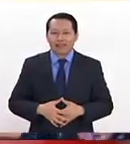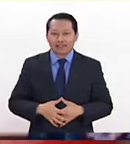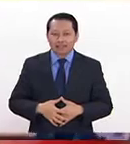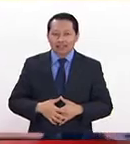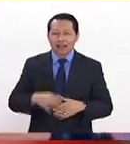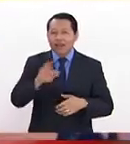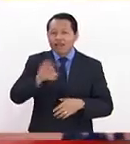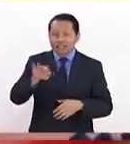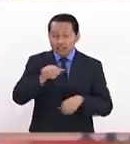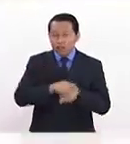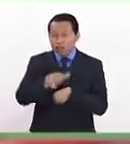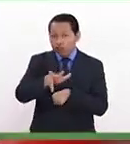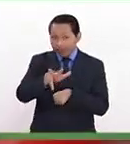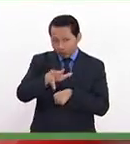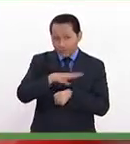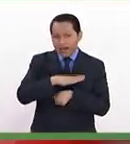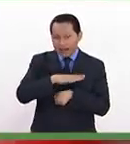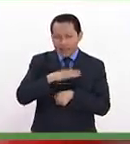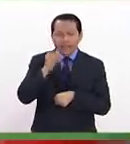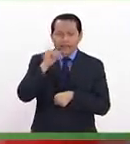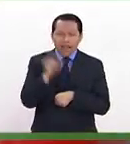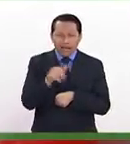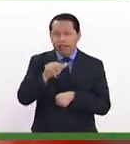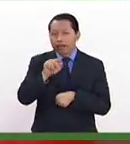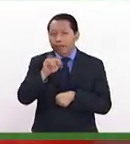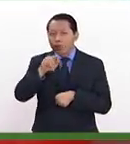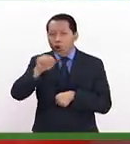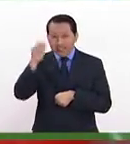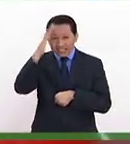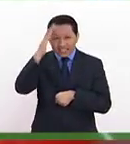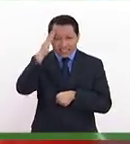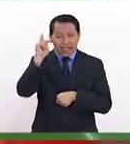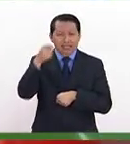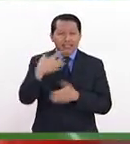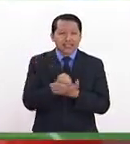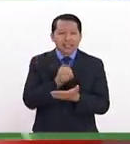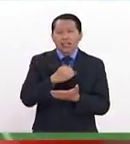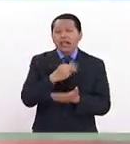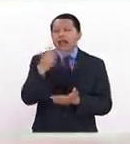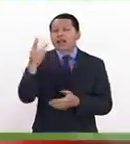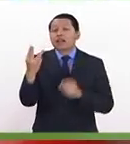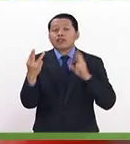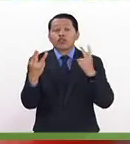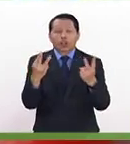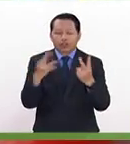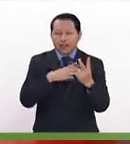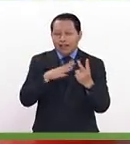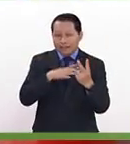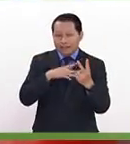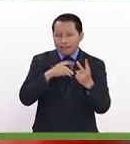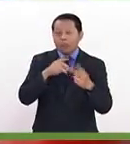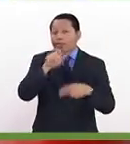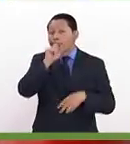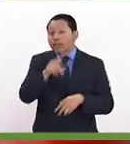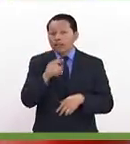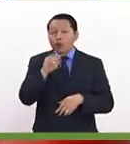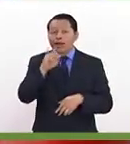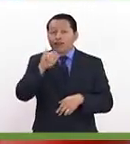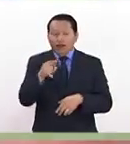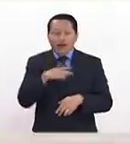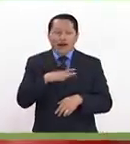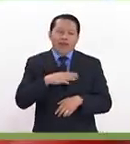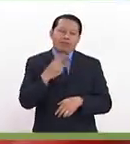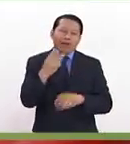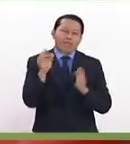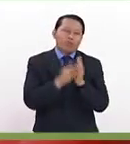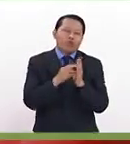En la fecha 18 de la Serie A de Italia, Napoli se mantiene de líder tras el triunfo de 3-2 sobre la Sampdoria. El Inter dejó escapar los 3 puntos